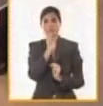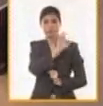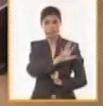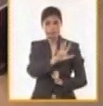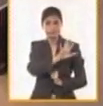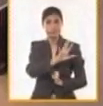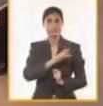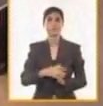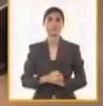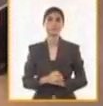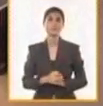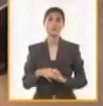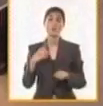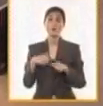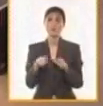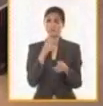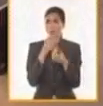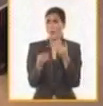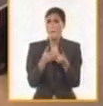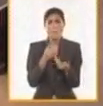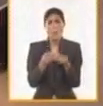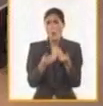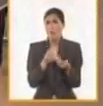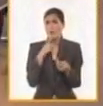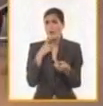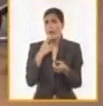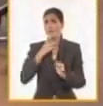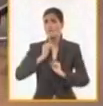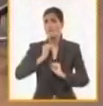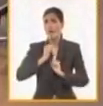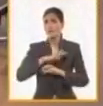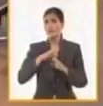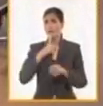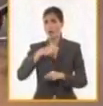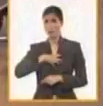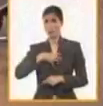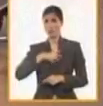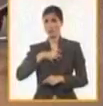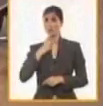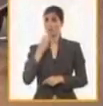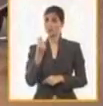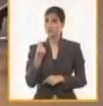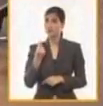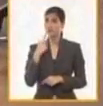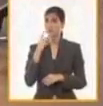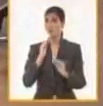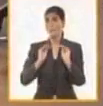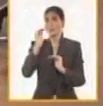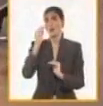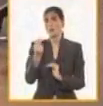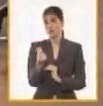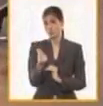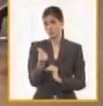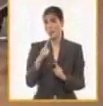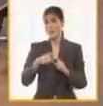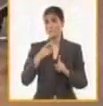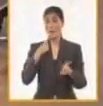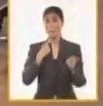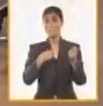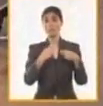asiático, pero no importa, era la gran potencia que recibía todo un altísimo nivel de exportaciones